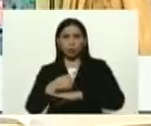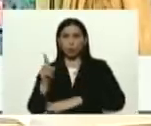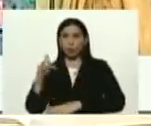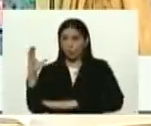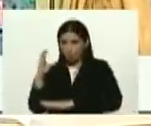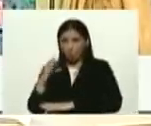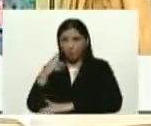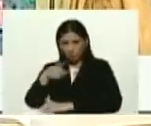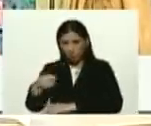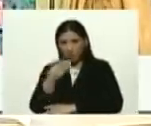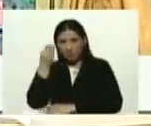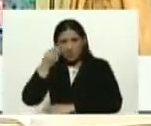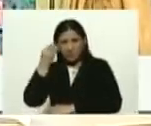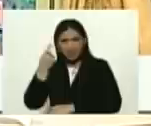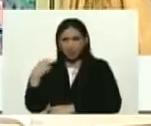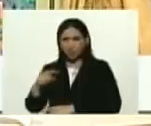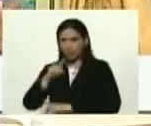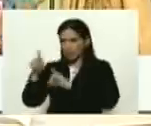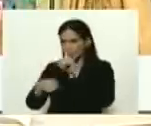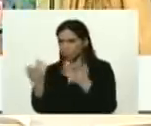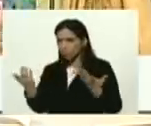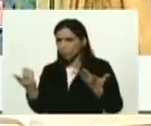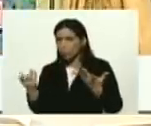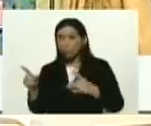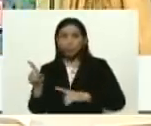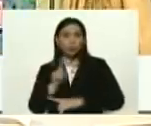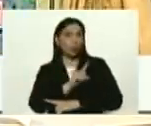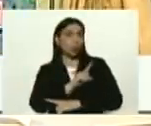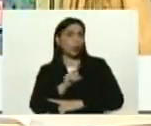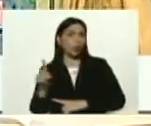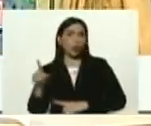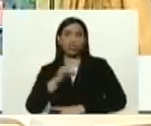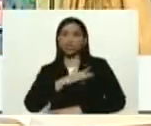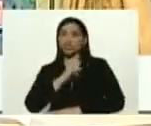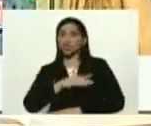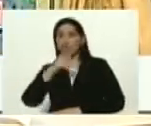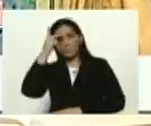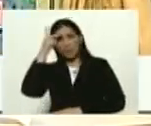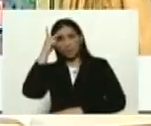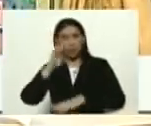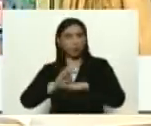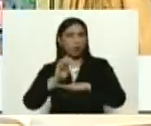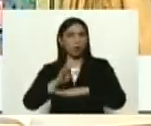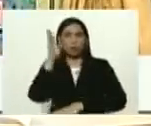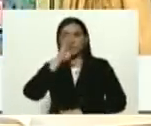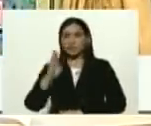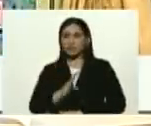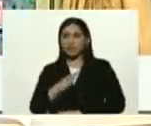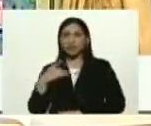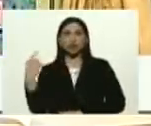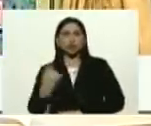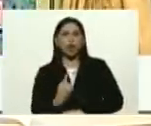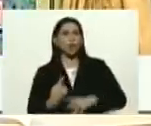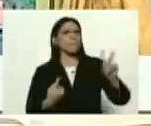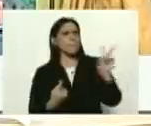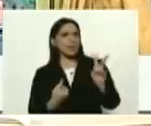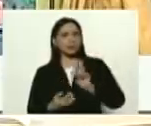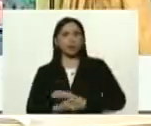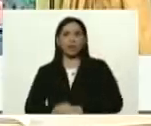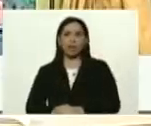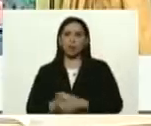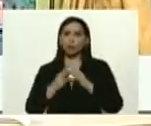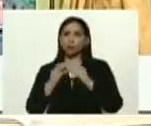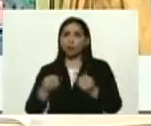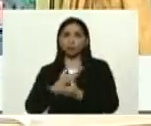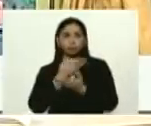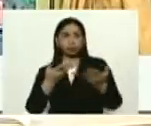usted cree que lo tiene? Pregunto. No, ni en Chile, ni en Perú, ni en Ecuador, ni en Brasil, solo en Venezuela. Todos